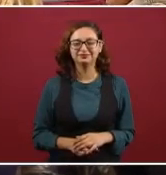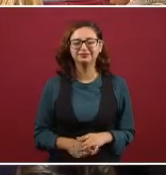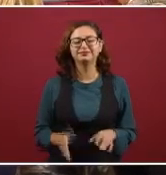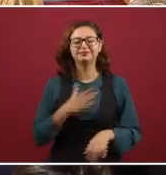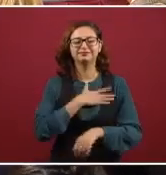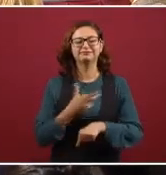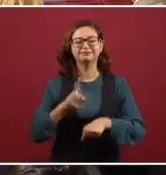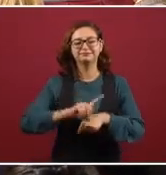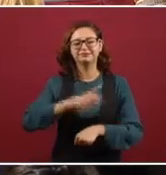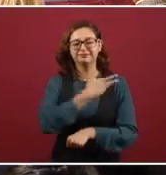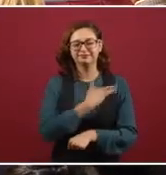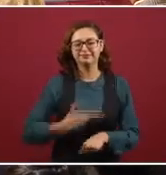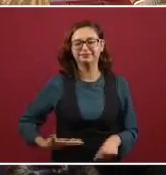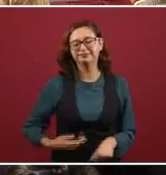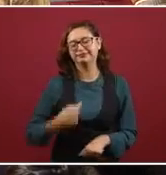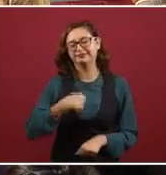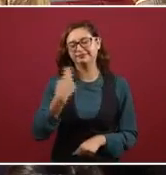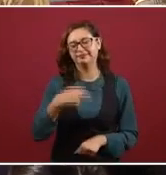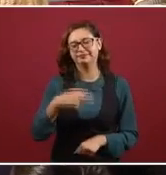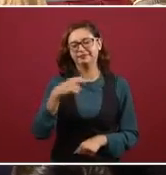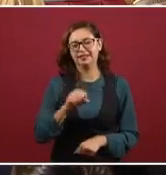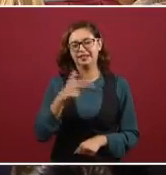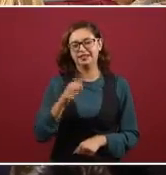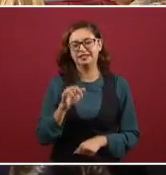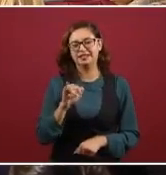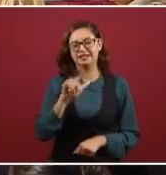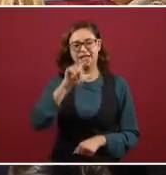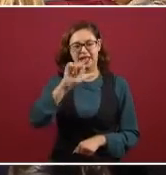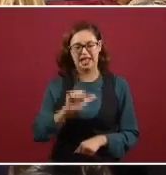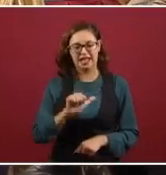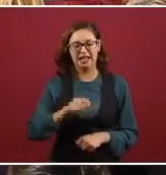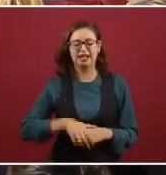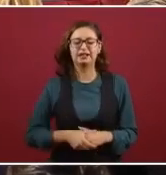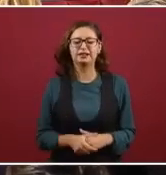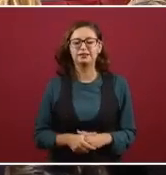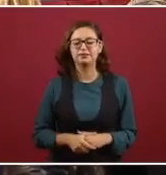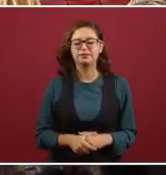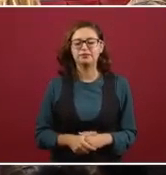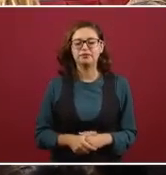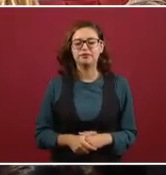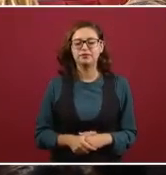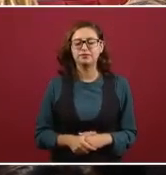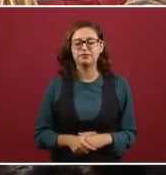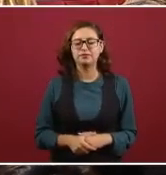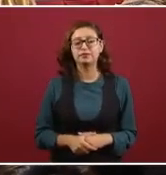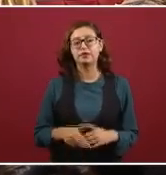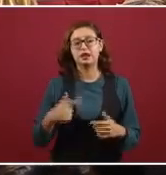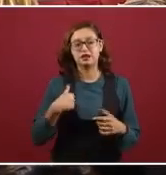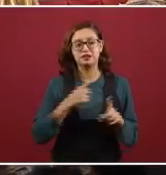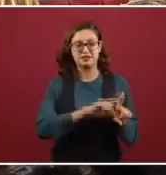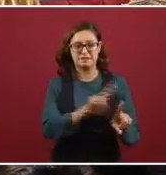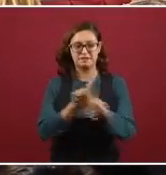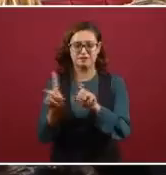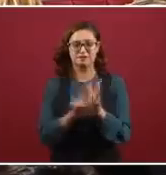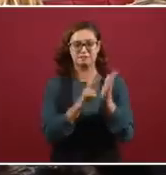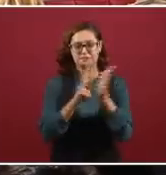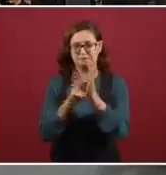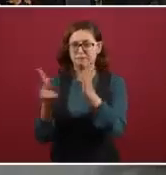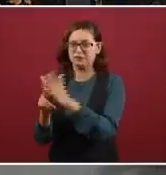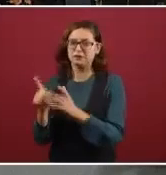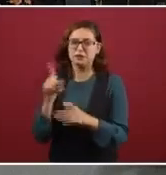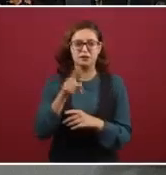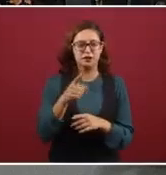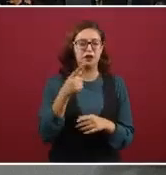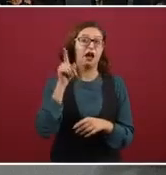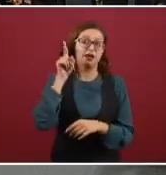Buenos días, presidente. Shaila Rosagel, corresponsal de Grupo Gili, El Imparcial de Sonora, La Crónica y Frontera de Tijuana. Presidente,